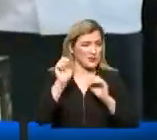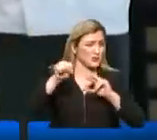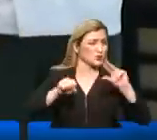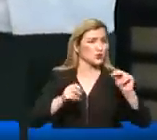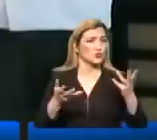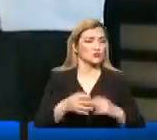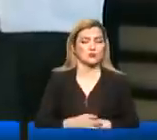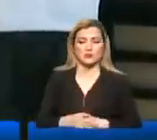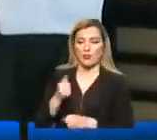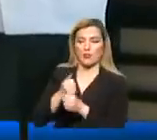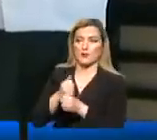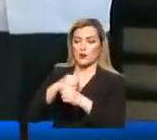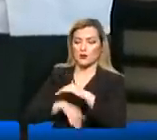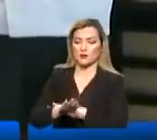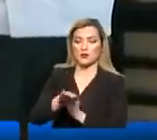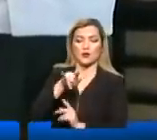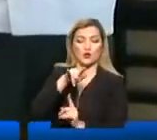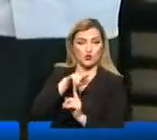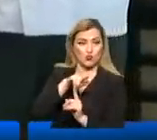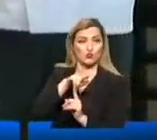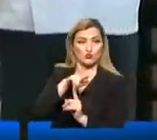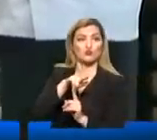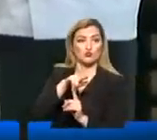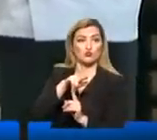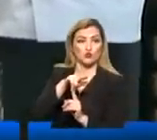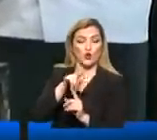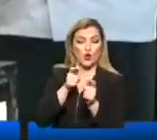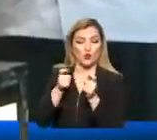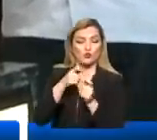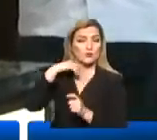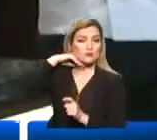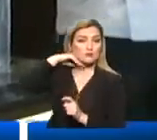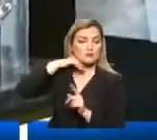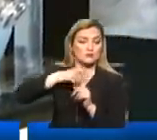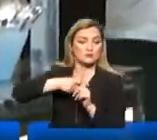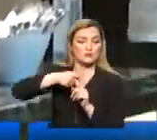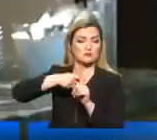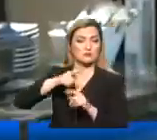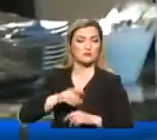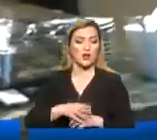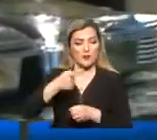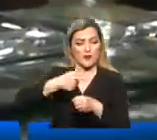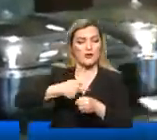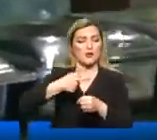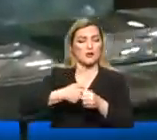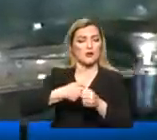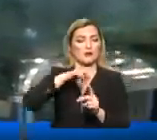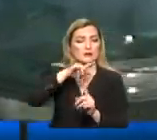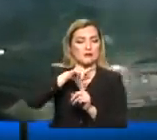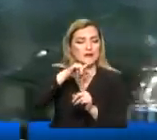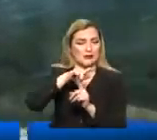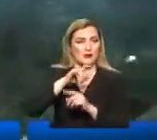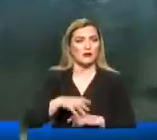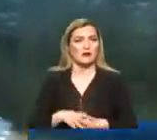que ingresan a la terminal del aeropuerto tienen que pasar también por un control de temperatura. En el caso específico de Corporación Quiport, para